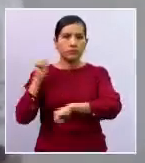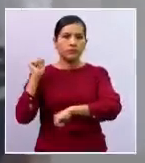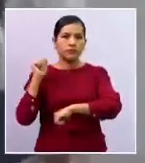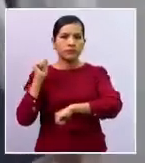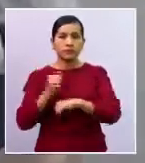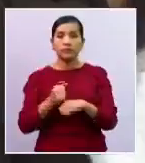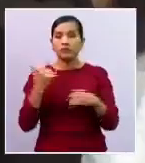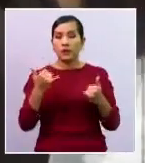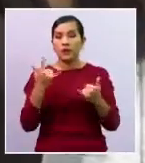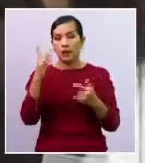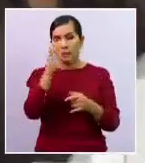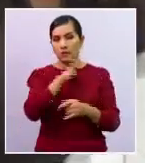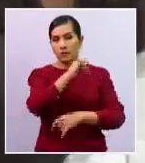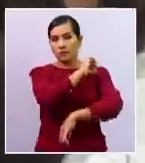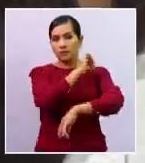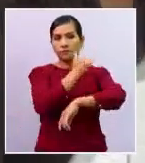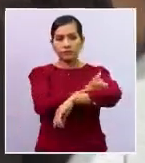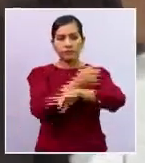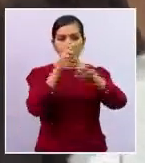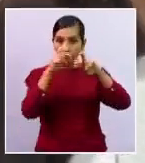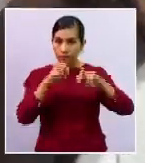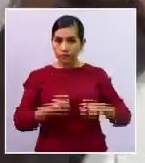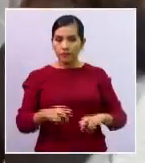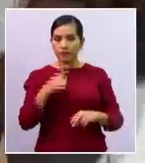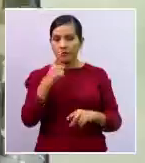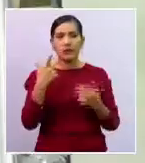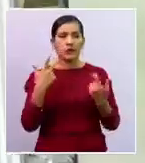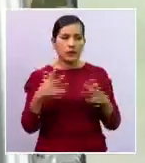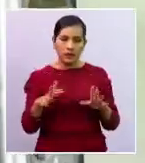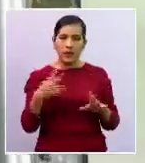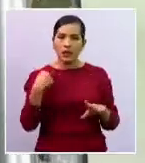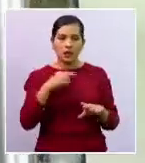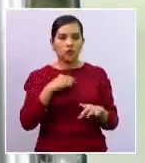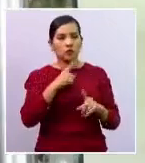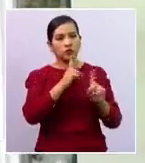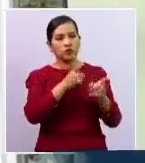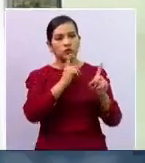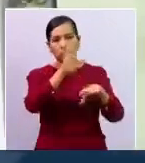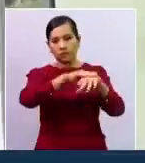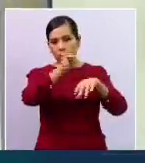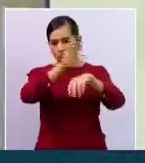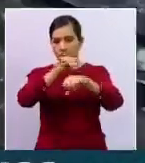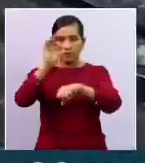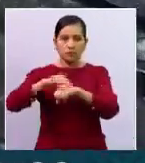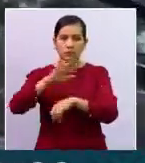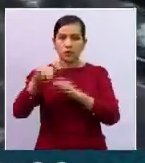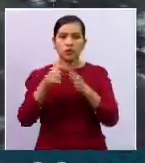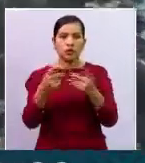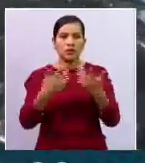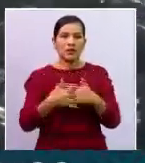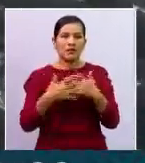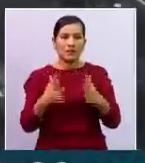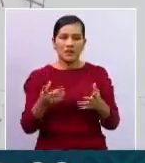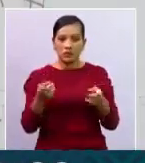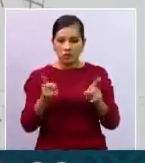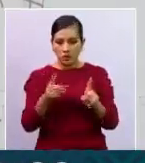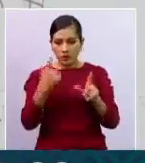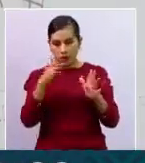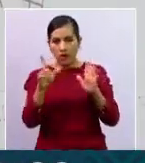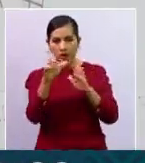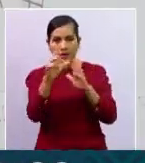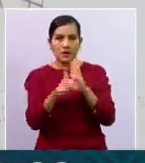El fiscal Iván Quintanilla informó que ya se citó a varios empresarios que fueron mencionados en el informe de la Unidad de